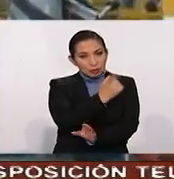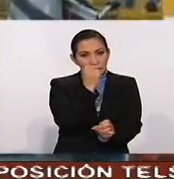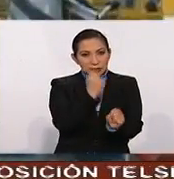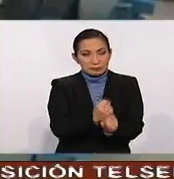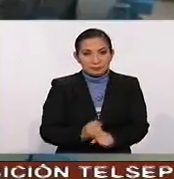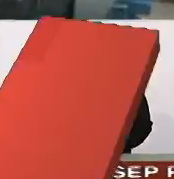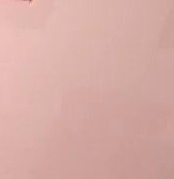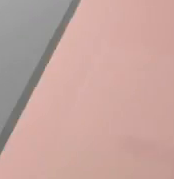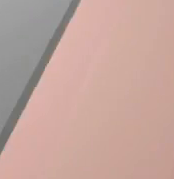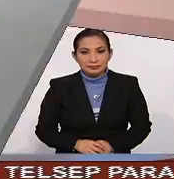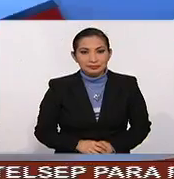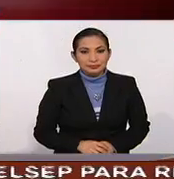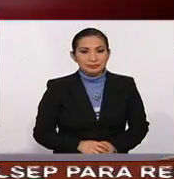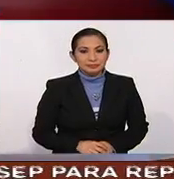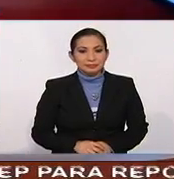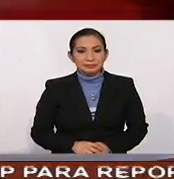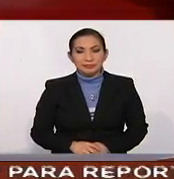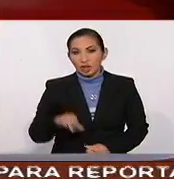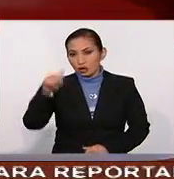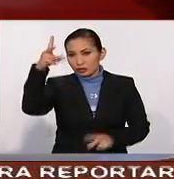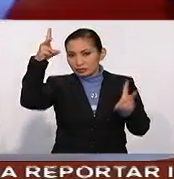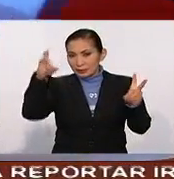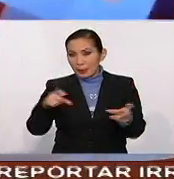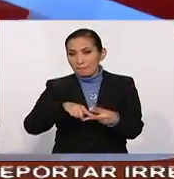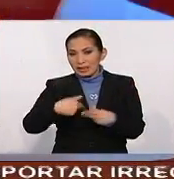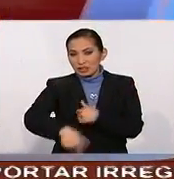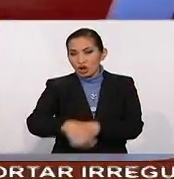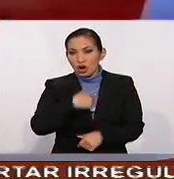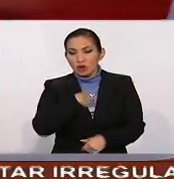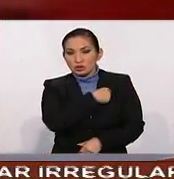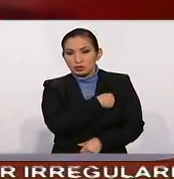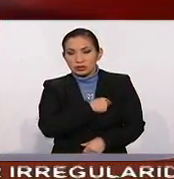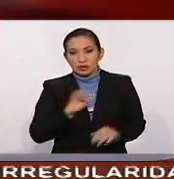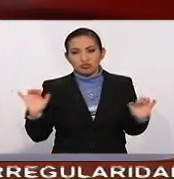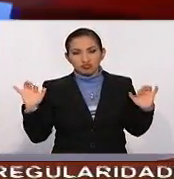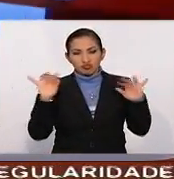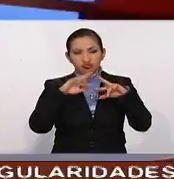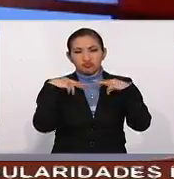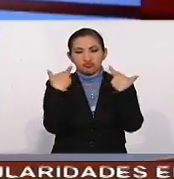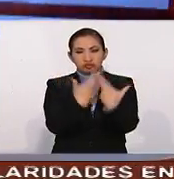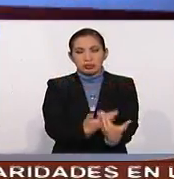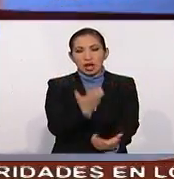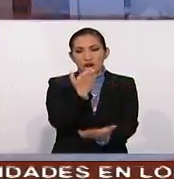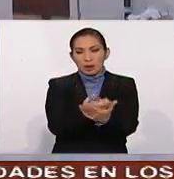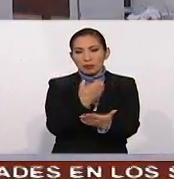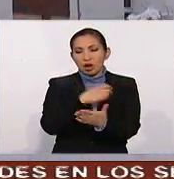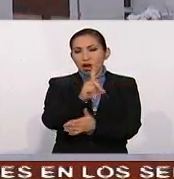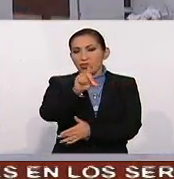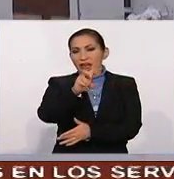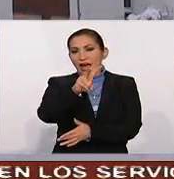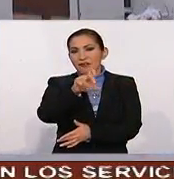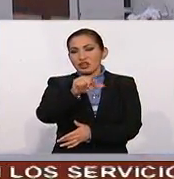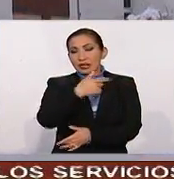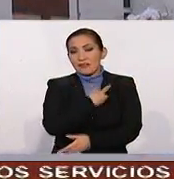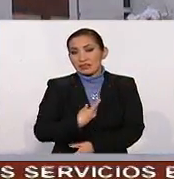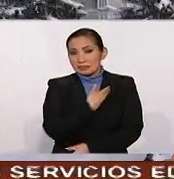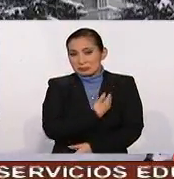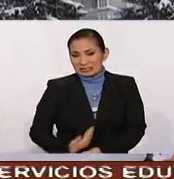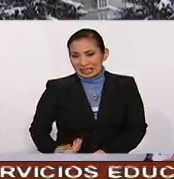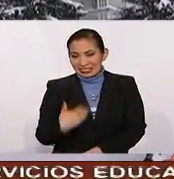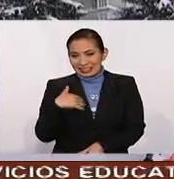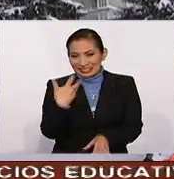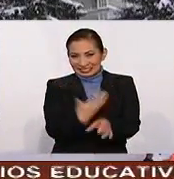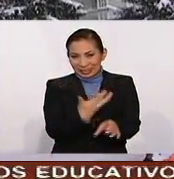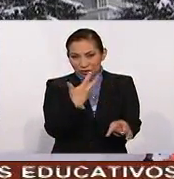pasado. En otros temas, inició en Suiza el Foro Económico Mundial de Davos. En este marco, el vicepresidente de Estados Unidos,